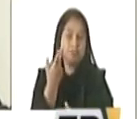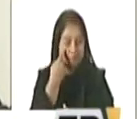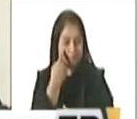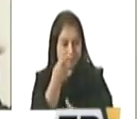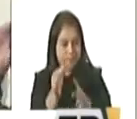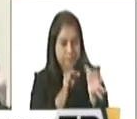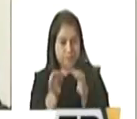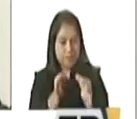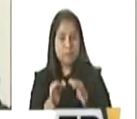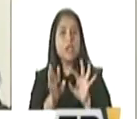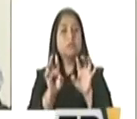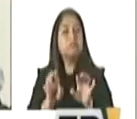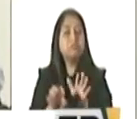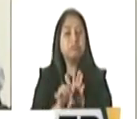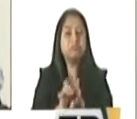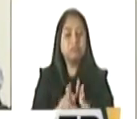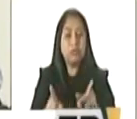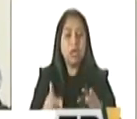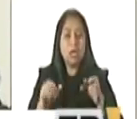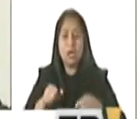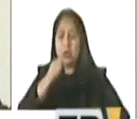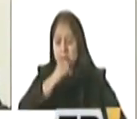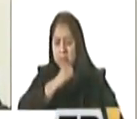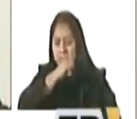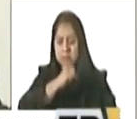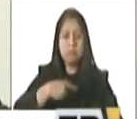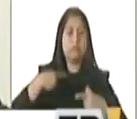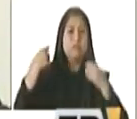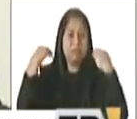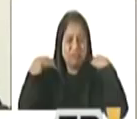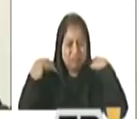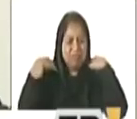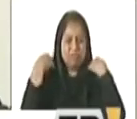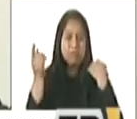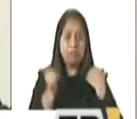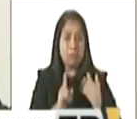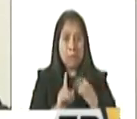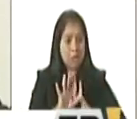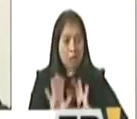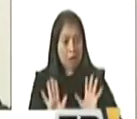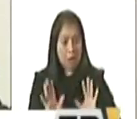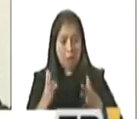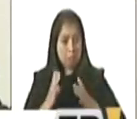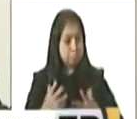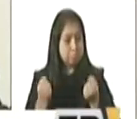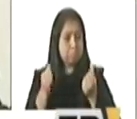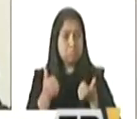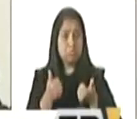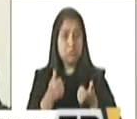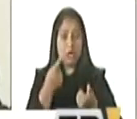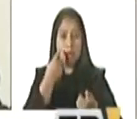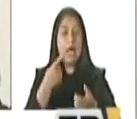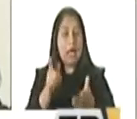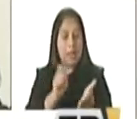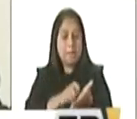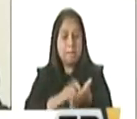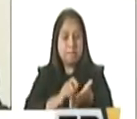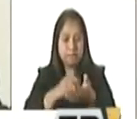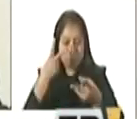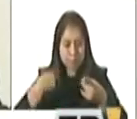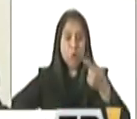que dejan de presentar síntomas, se les hacen las muestras por medio del hisopado y cuando nos da la